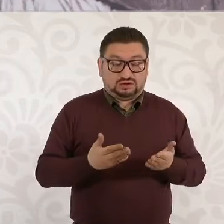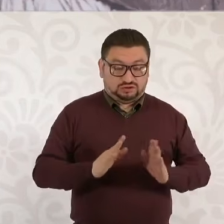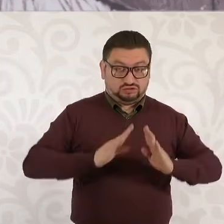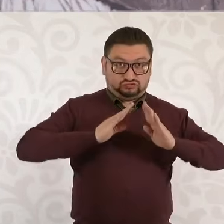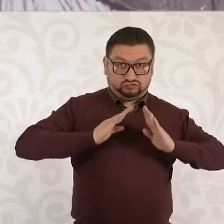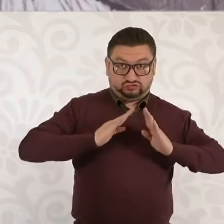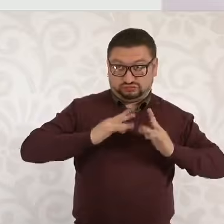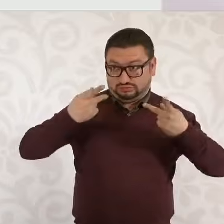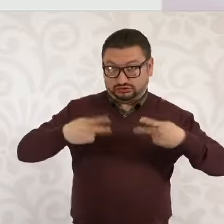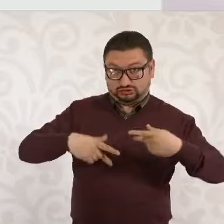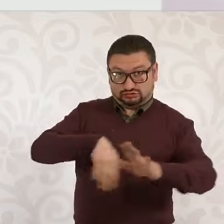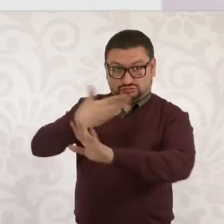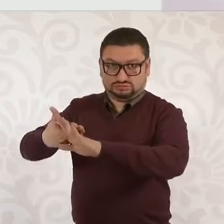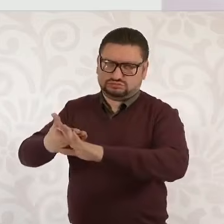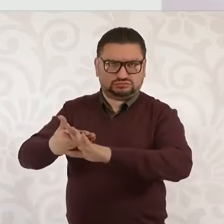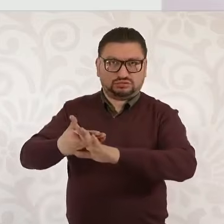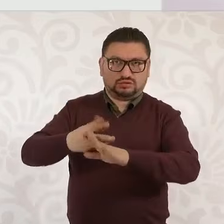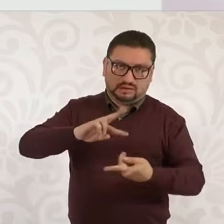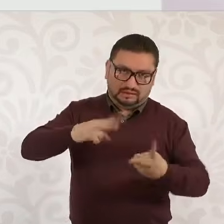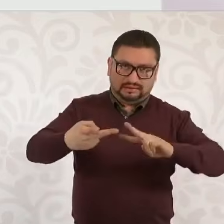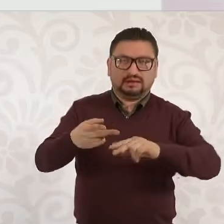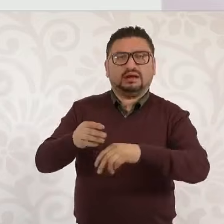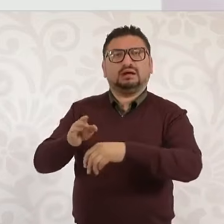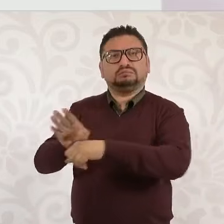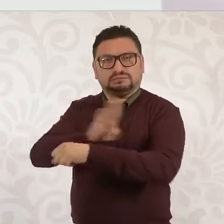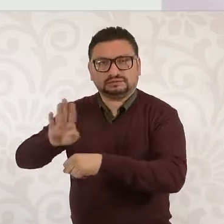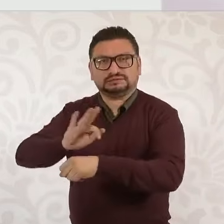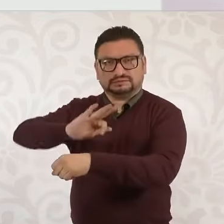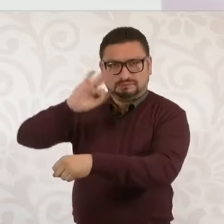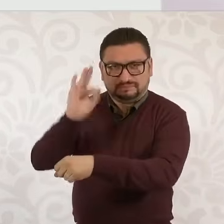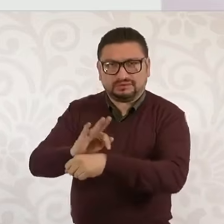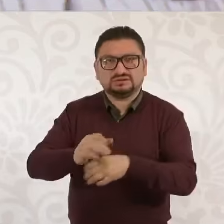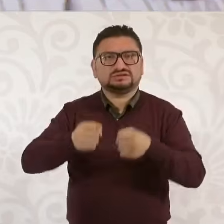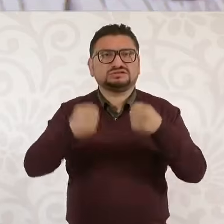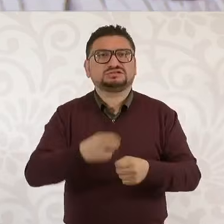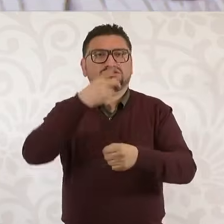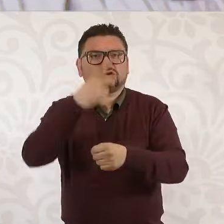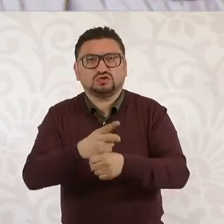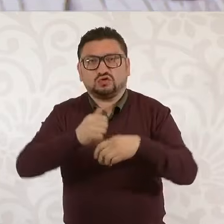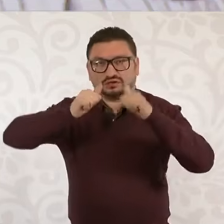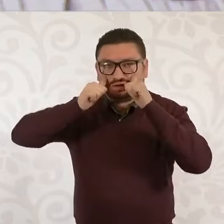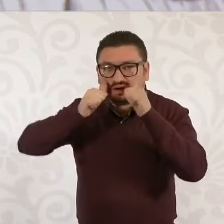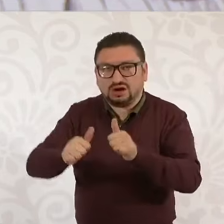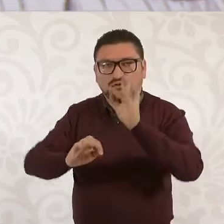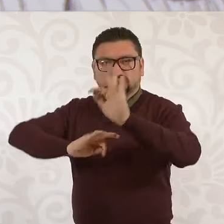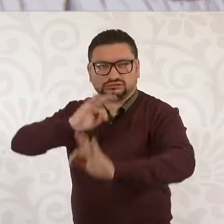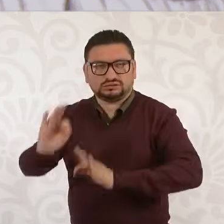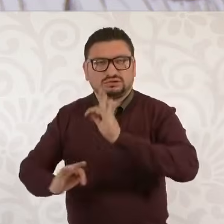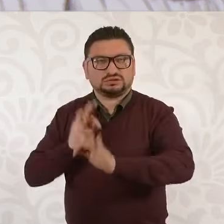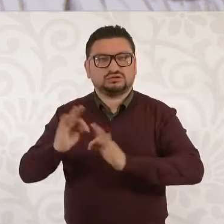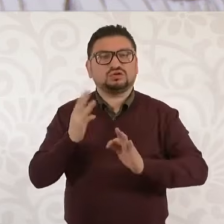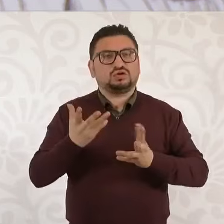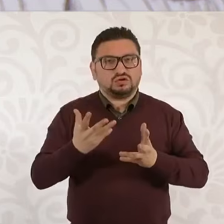pueblo, sino para su beneficio, en labores de seguridad, en labores de atención a la ciudadanía y